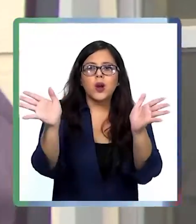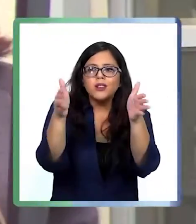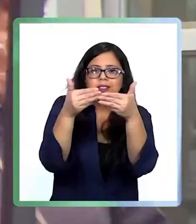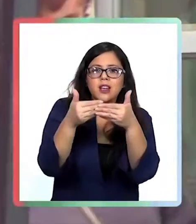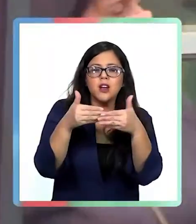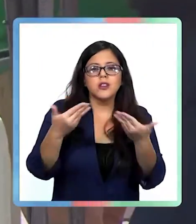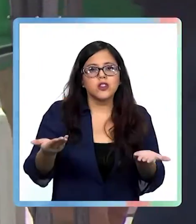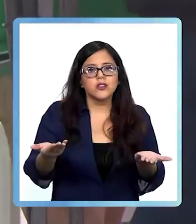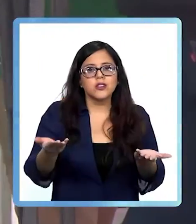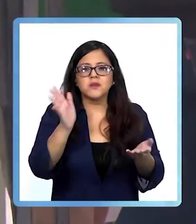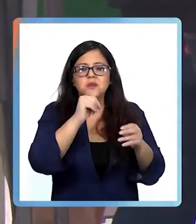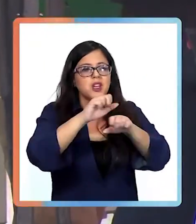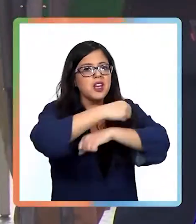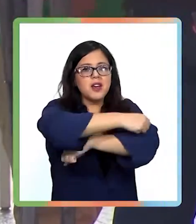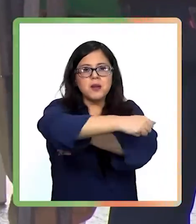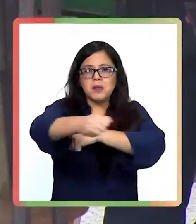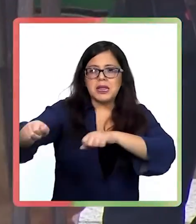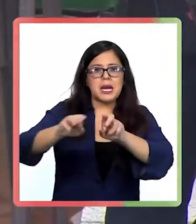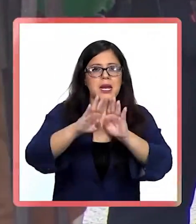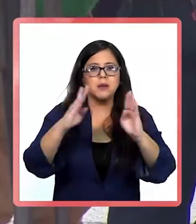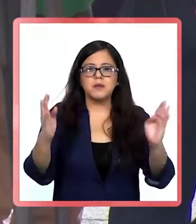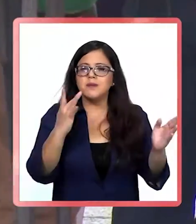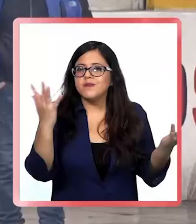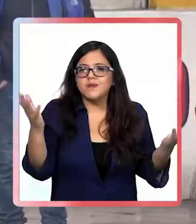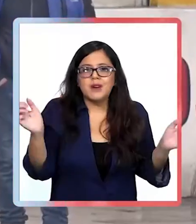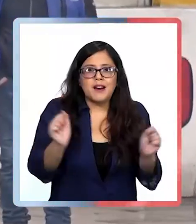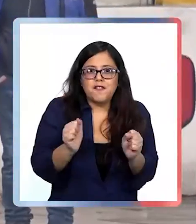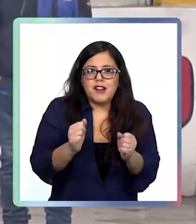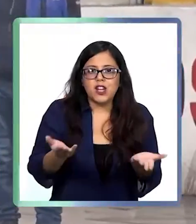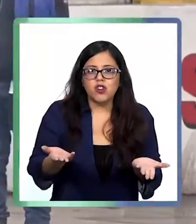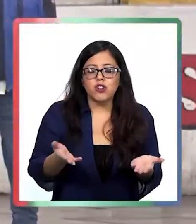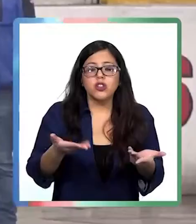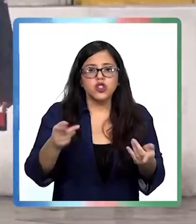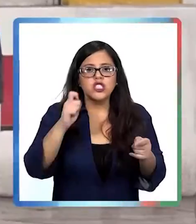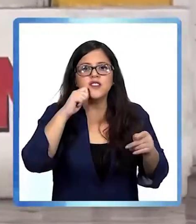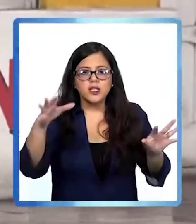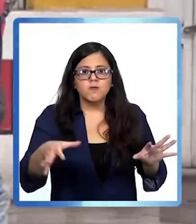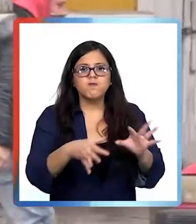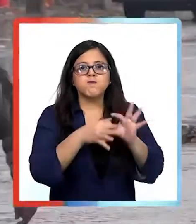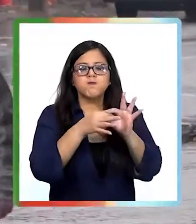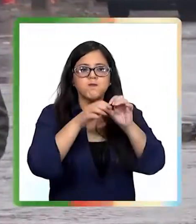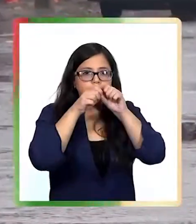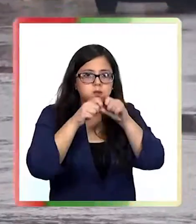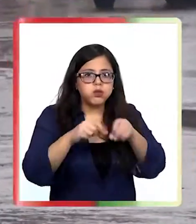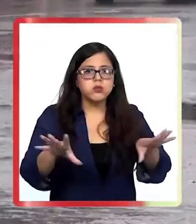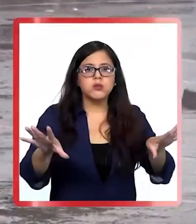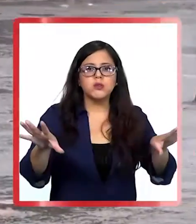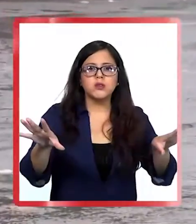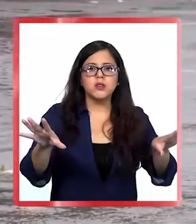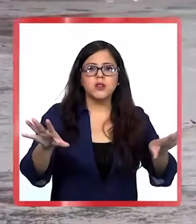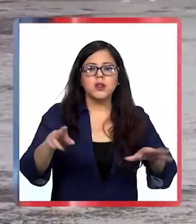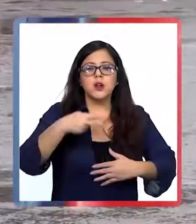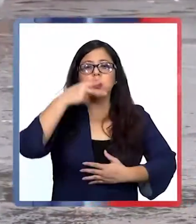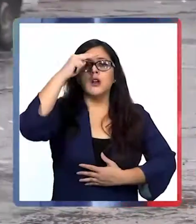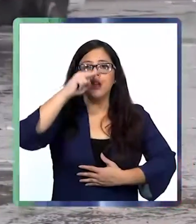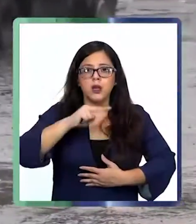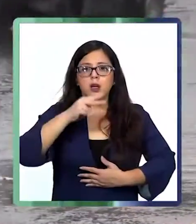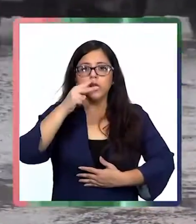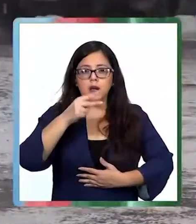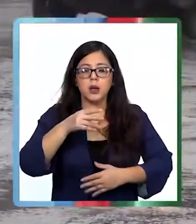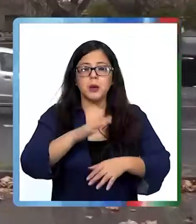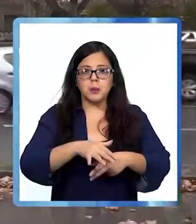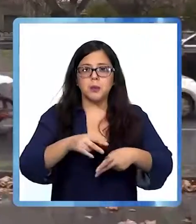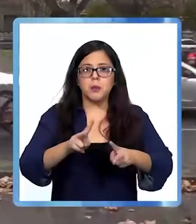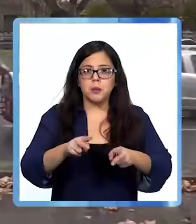frío, y en espacios cerrados. Entonces, no se abren las puertas, no se abren las ventanas porque hace frío. Y eso entonces da la condición ideal para que los